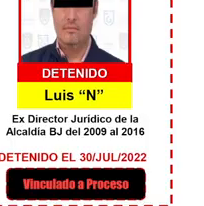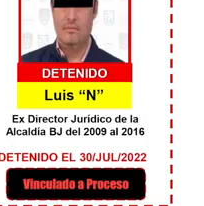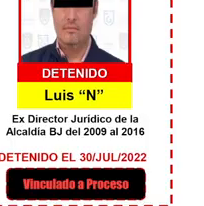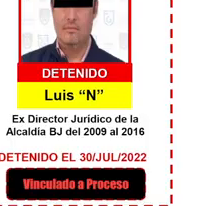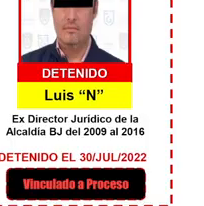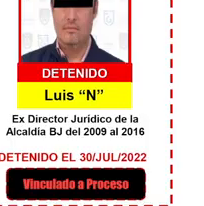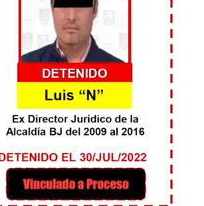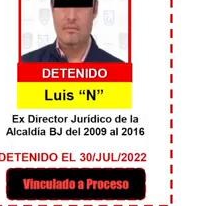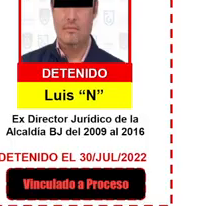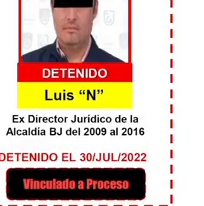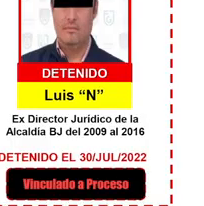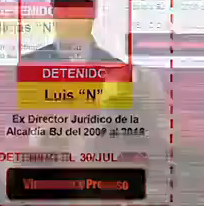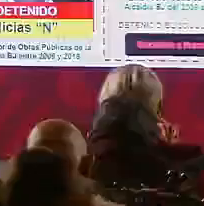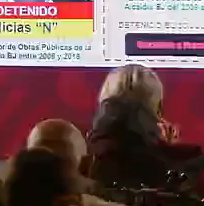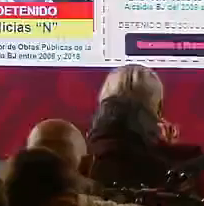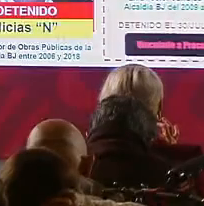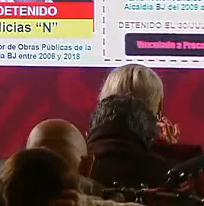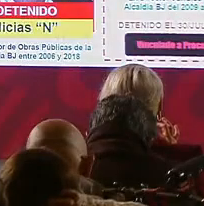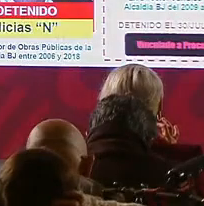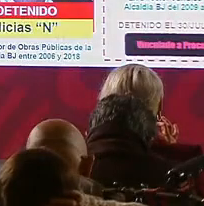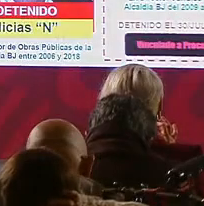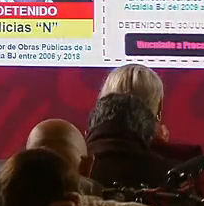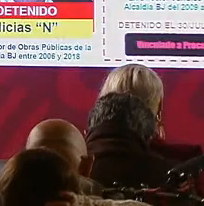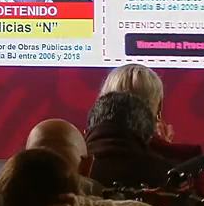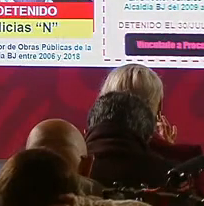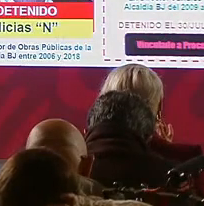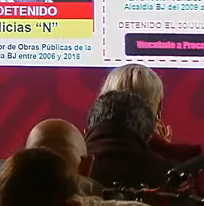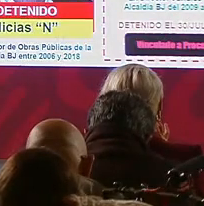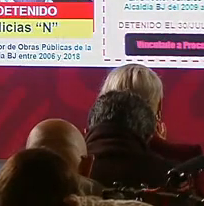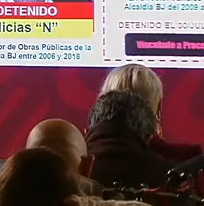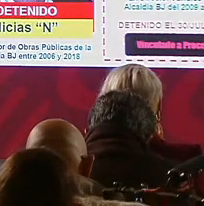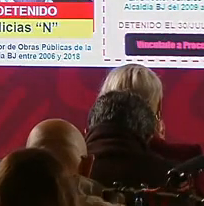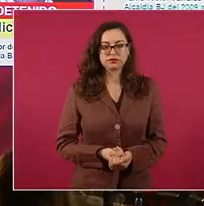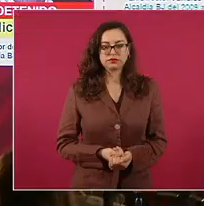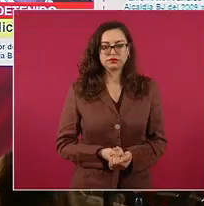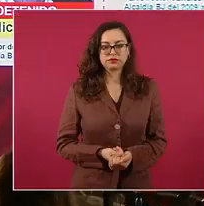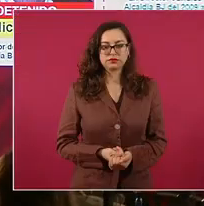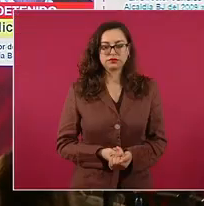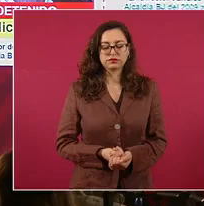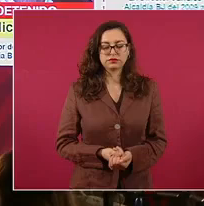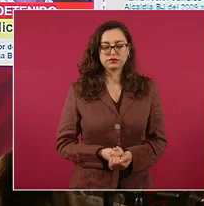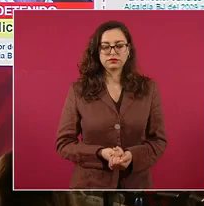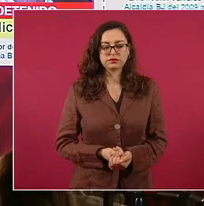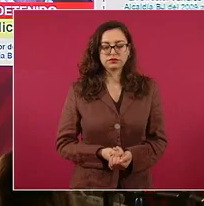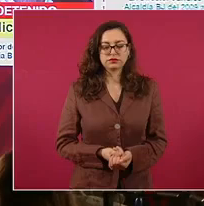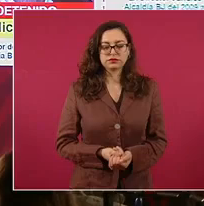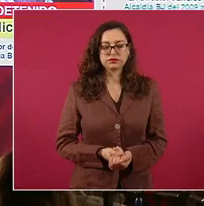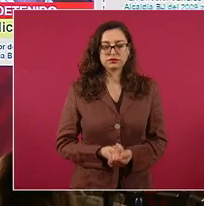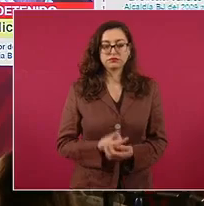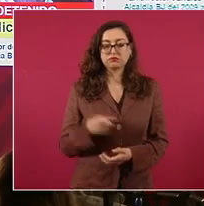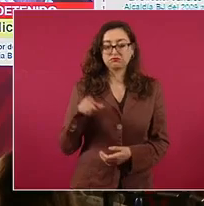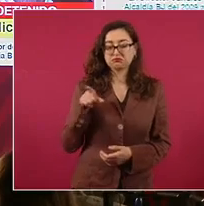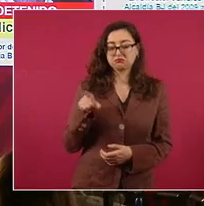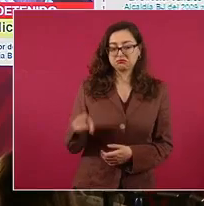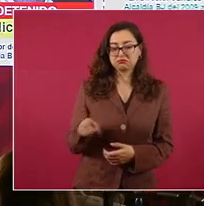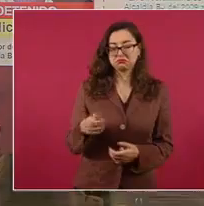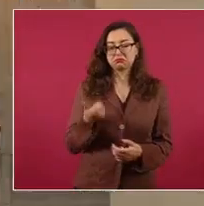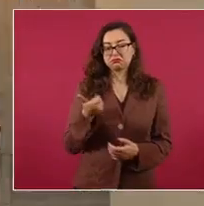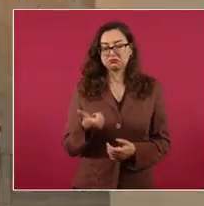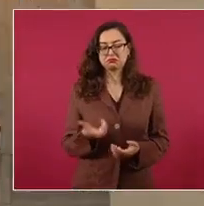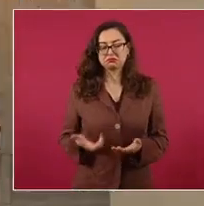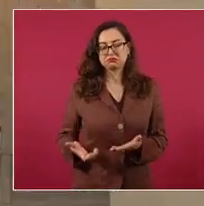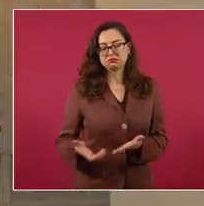salud. Él se le acusa de diferentes ilícitos, como enriquecimiento ilícito y